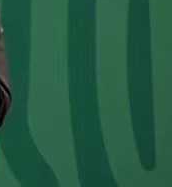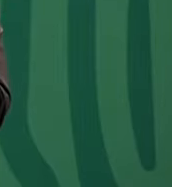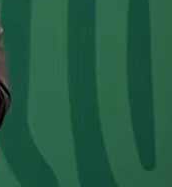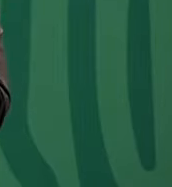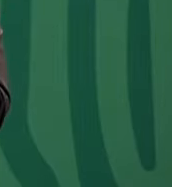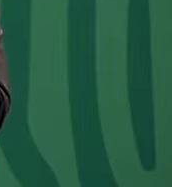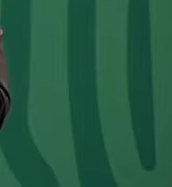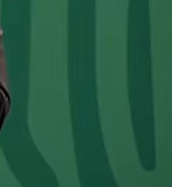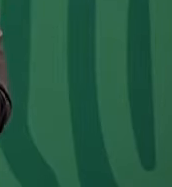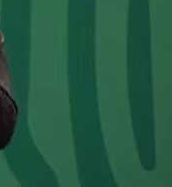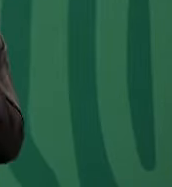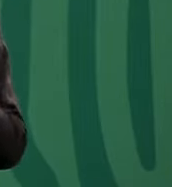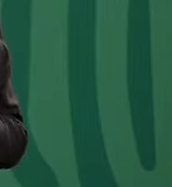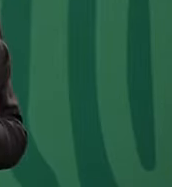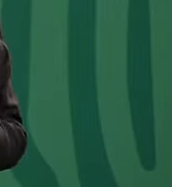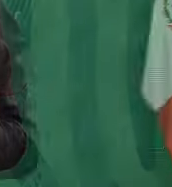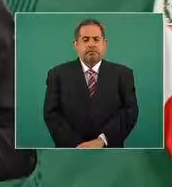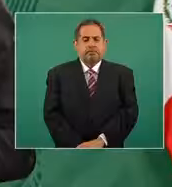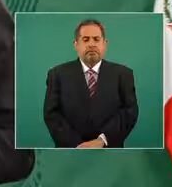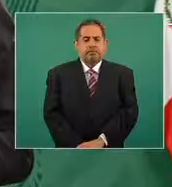con el ejercicio,